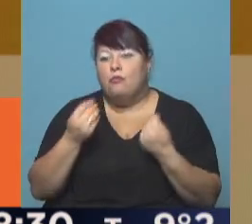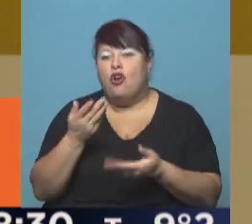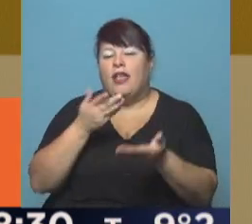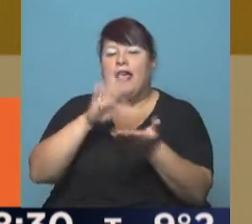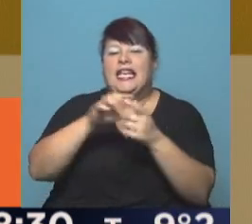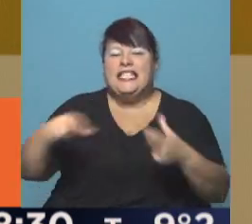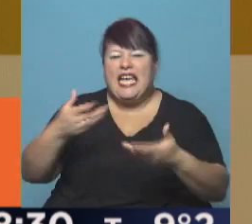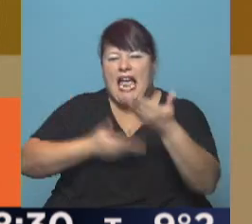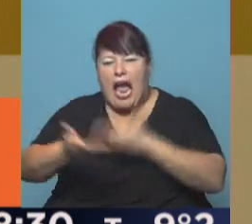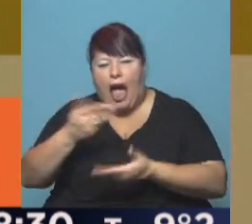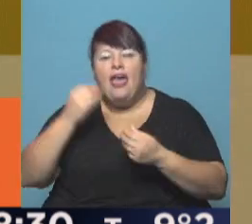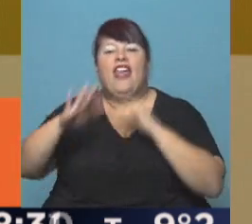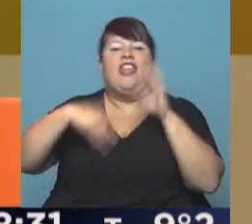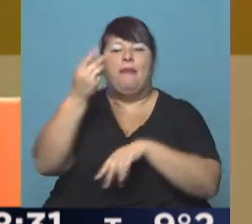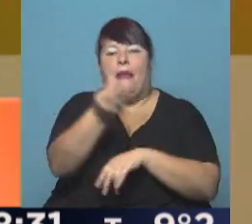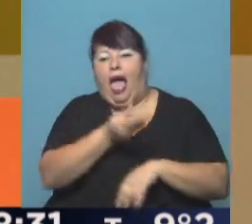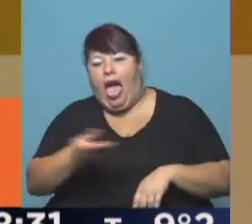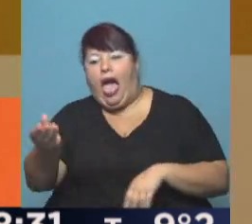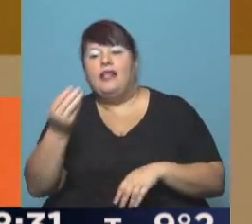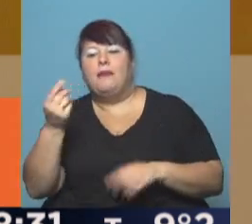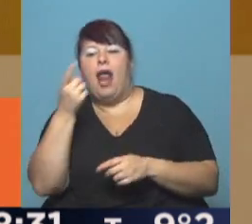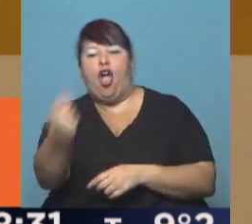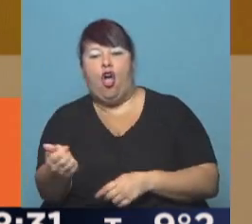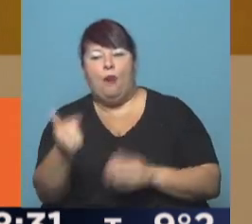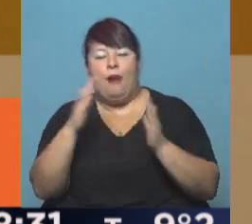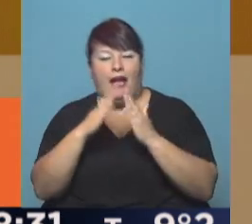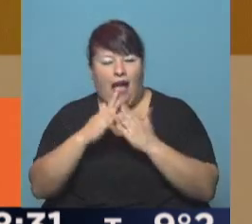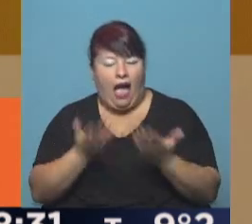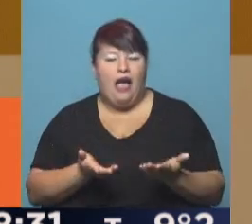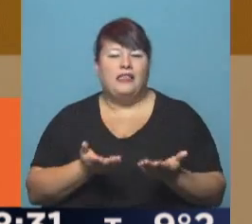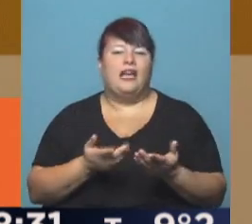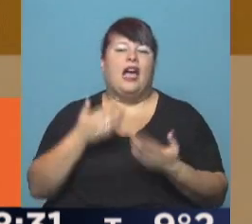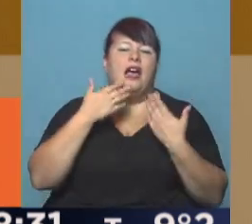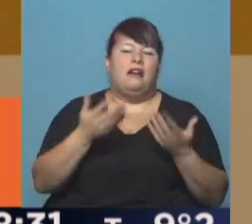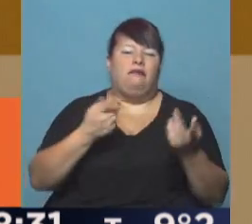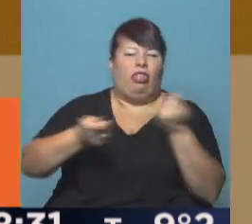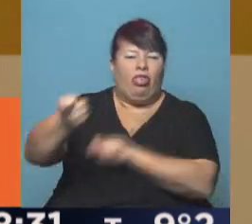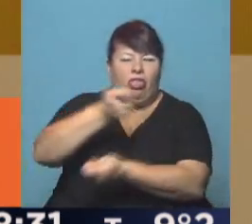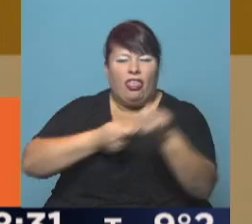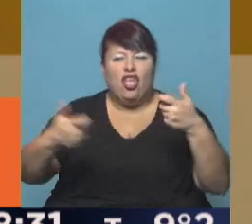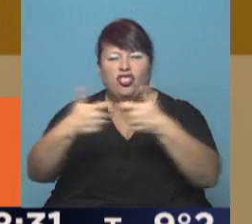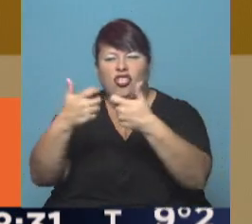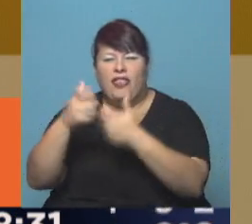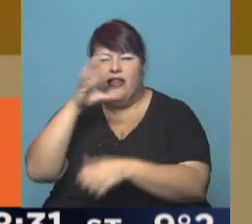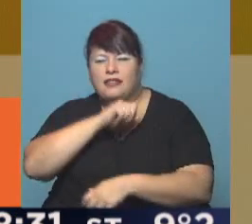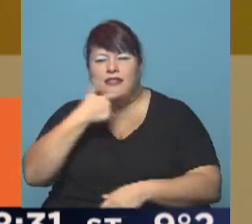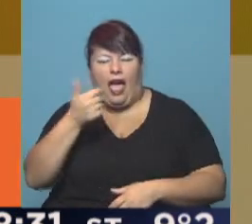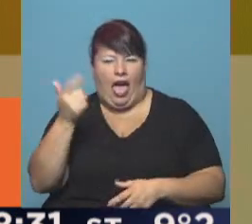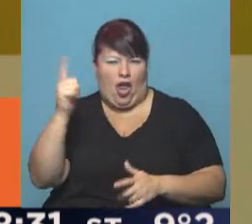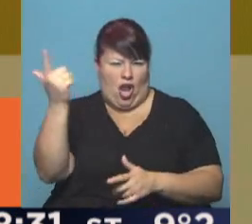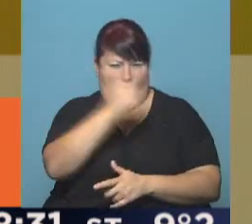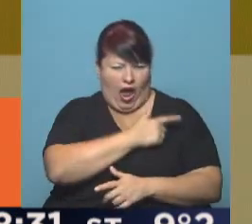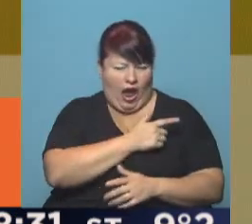cambio de cheques para poder después desviar esos fondos para poder comprar esos inmuebles a través de un entramado de sociedades anónimas